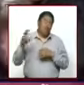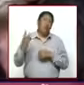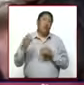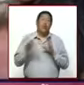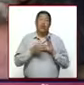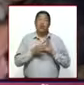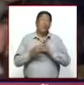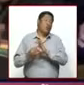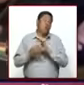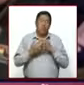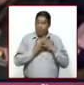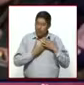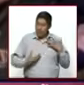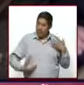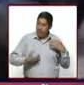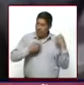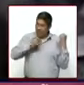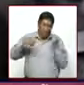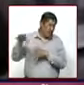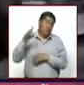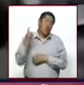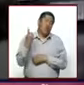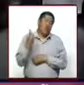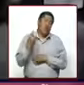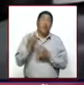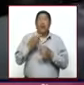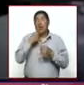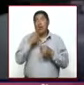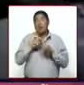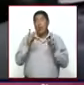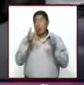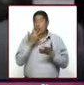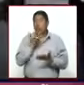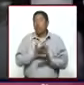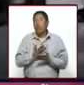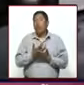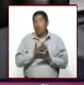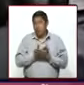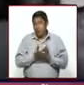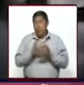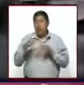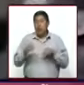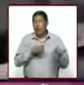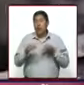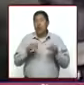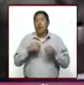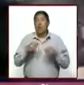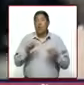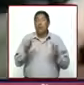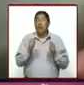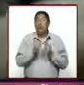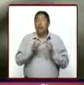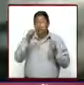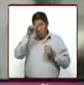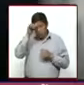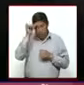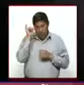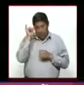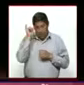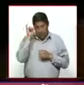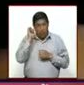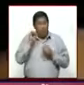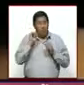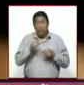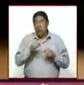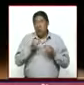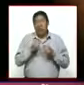este caso Golpe 1. En ese sentido, se ha declarado probado el incidente en favor de la señora expresidenta Jeanine Áñez